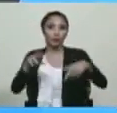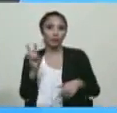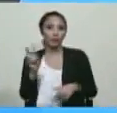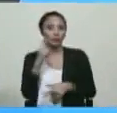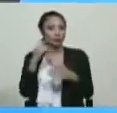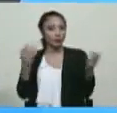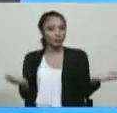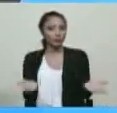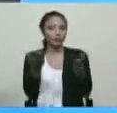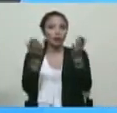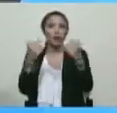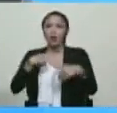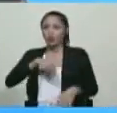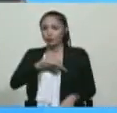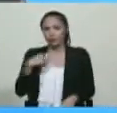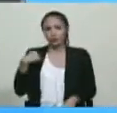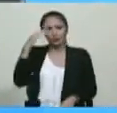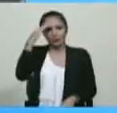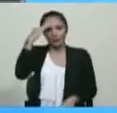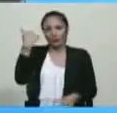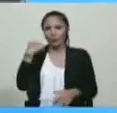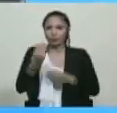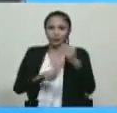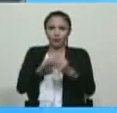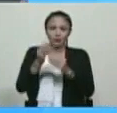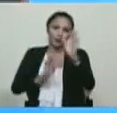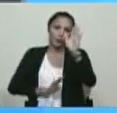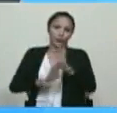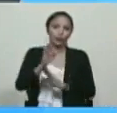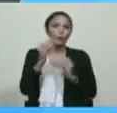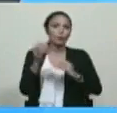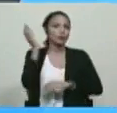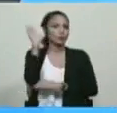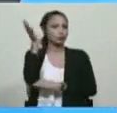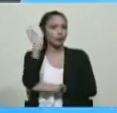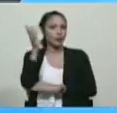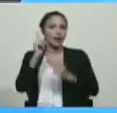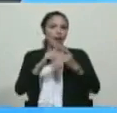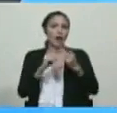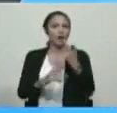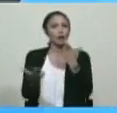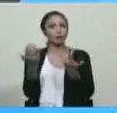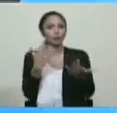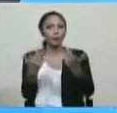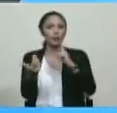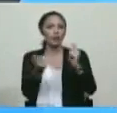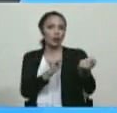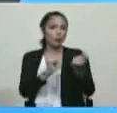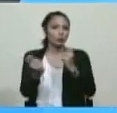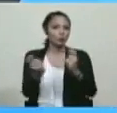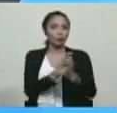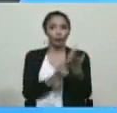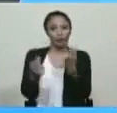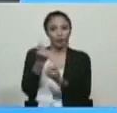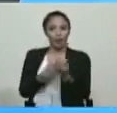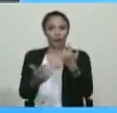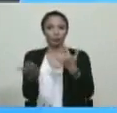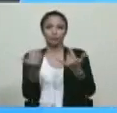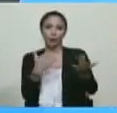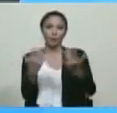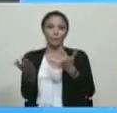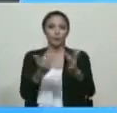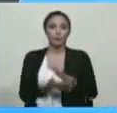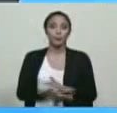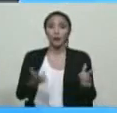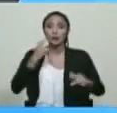espacio sabemos que se van a desarrollar importantes seminarios, rondas de negocios para captar inversión internacional que